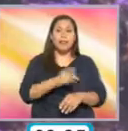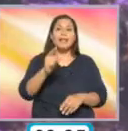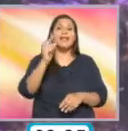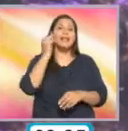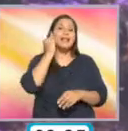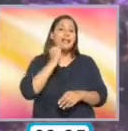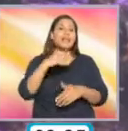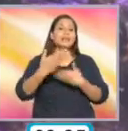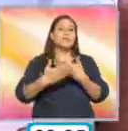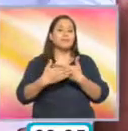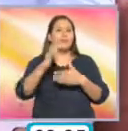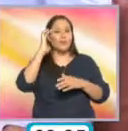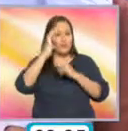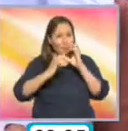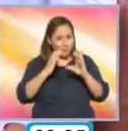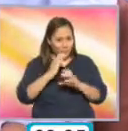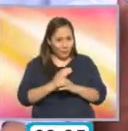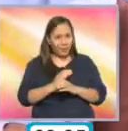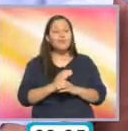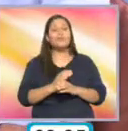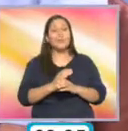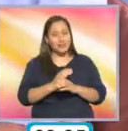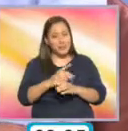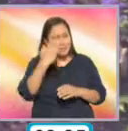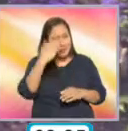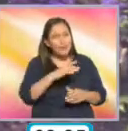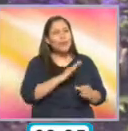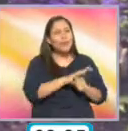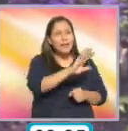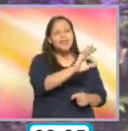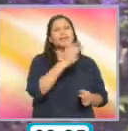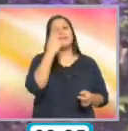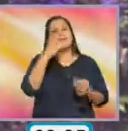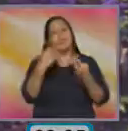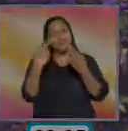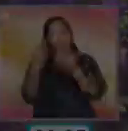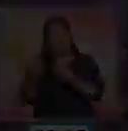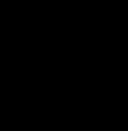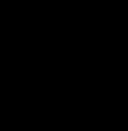acerca. Ya pronto. Ya entonces, sabemos, por favor. ya sabemos que podemos pues regalarle algo como esto.